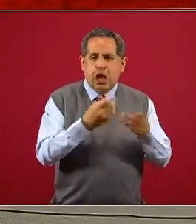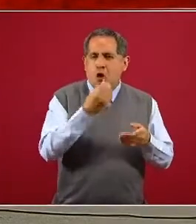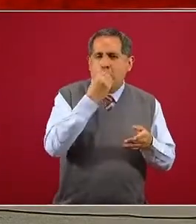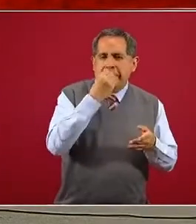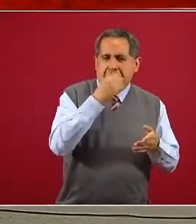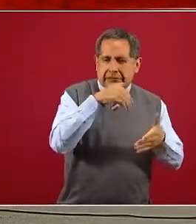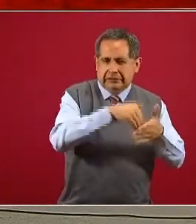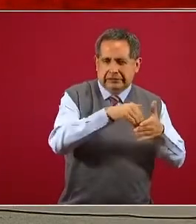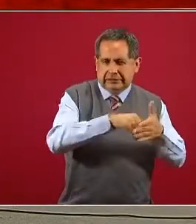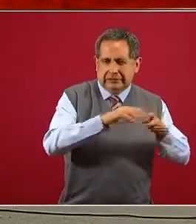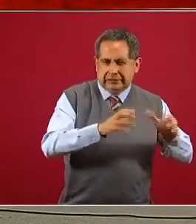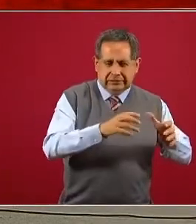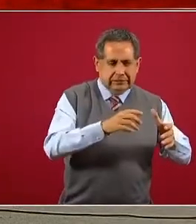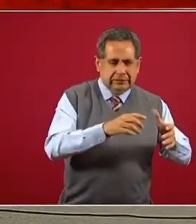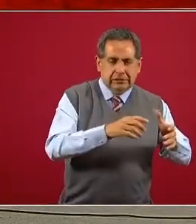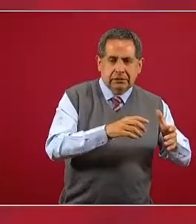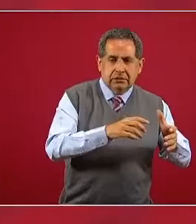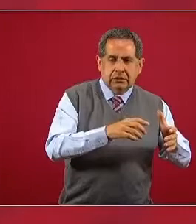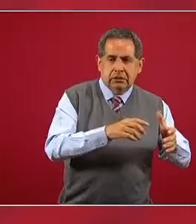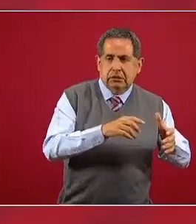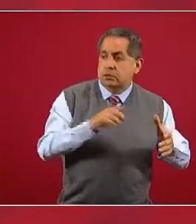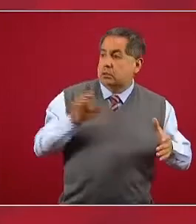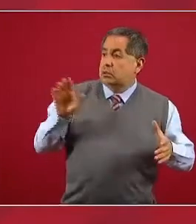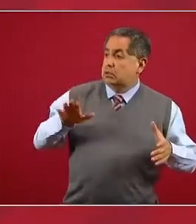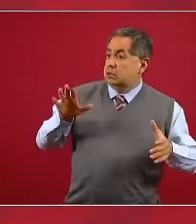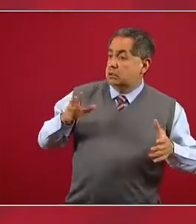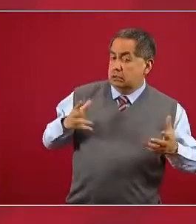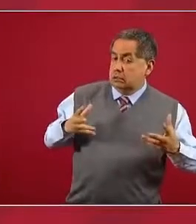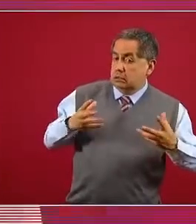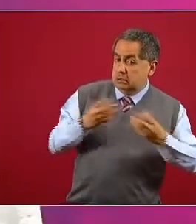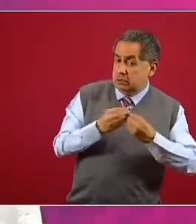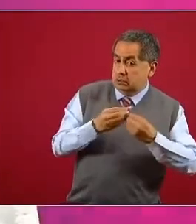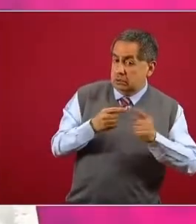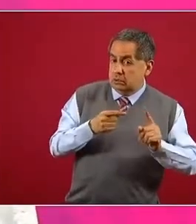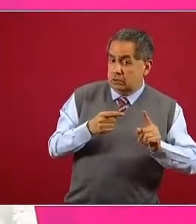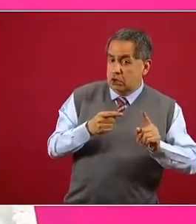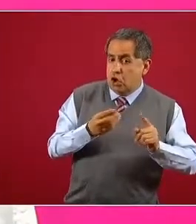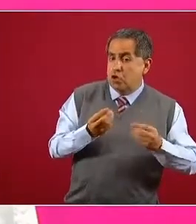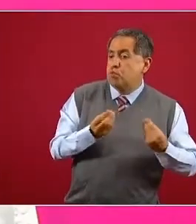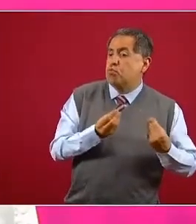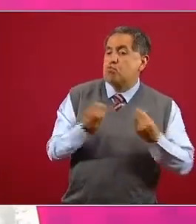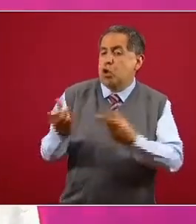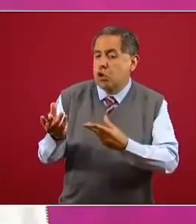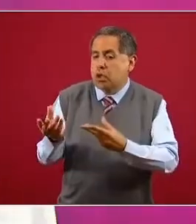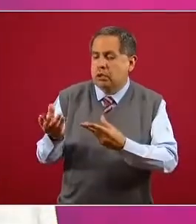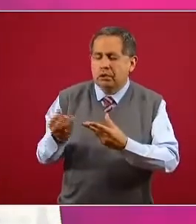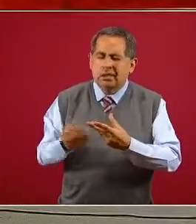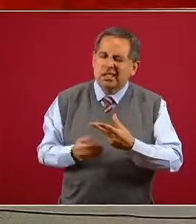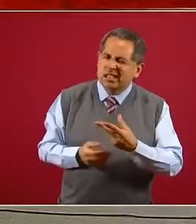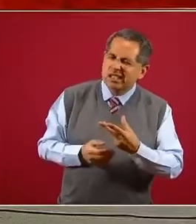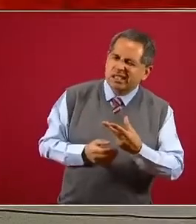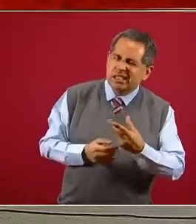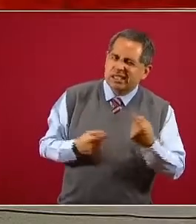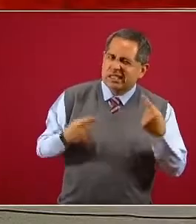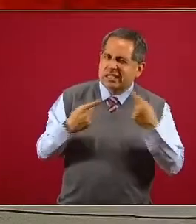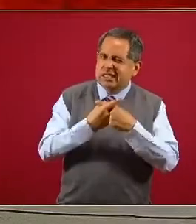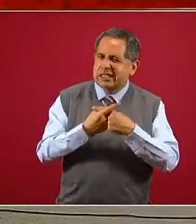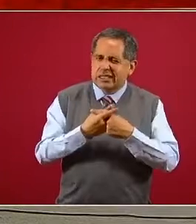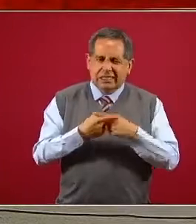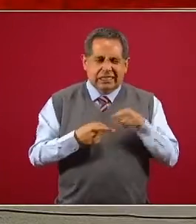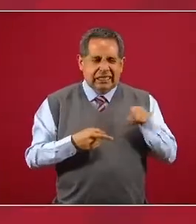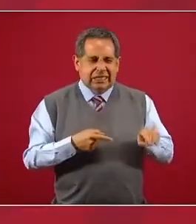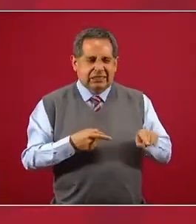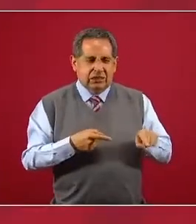alimentación, entran junto con el donativo, porque ahí hay una contradicción.